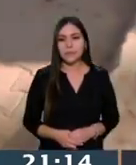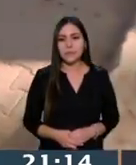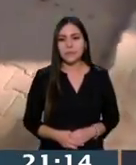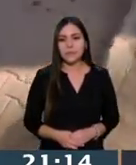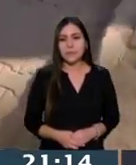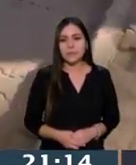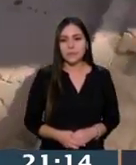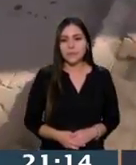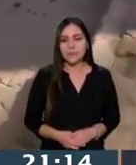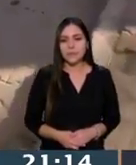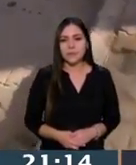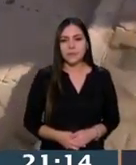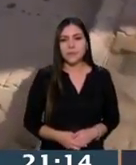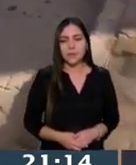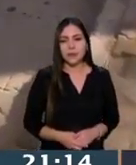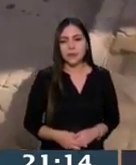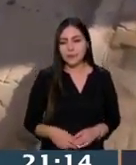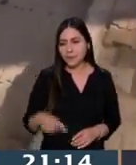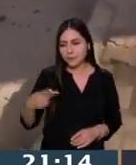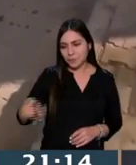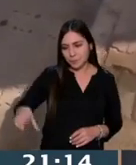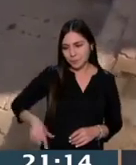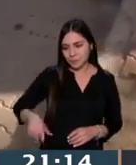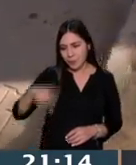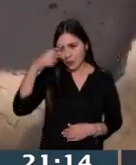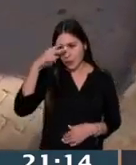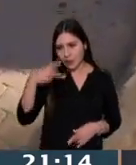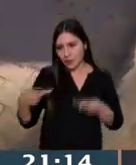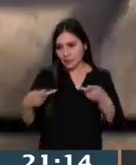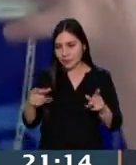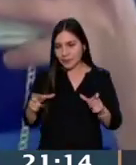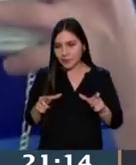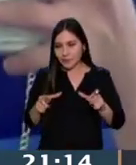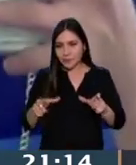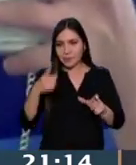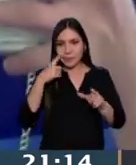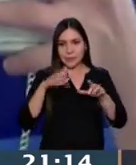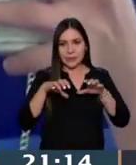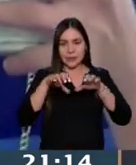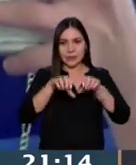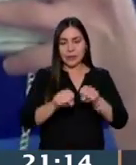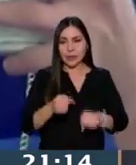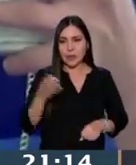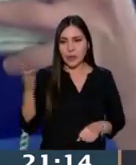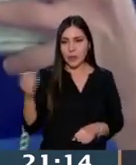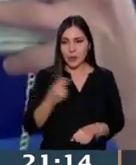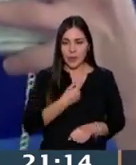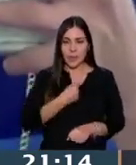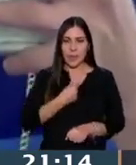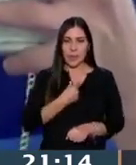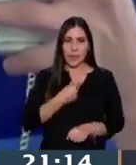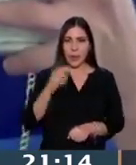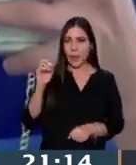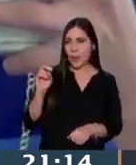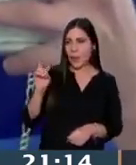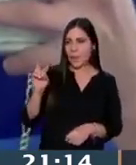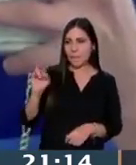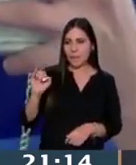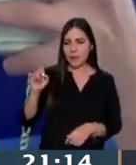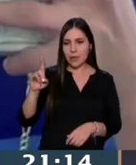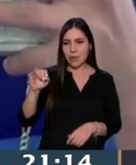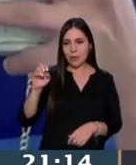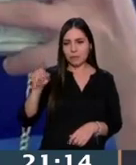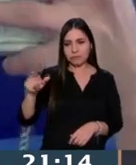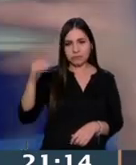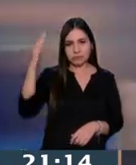Luego del operativo del gobierno de México para capturar a Ovidio Guzmán, narcotraficante mexicano y miembro de alto rango del cártel de